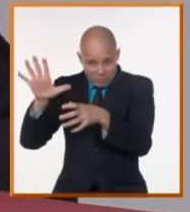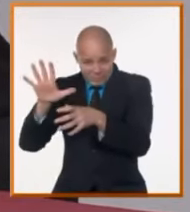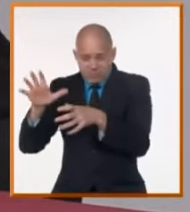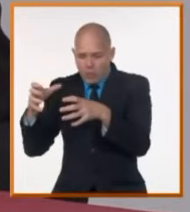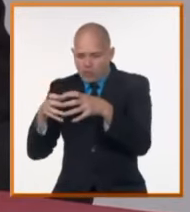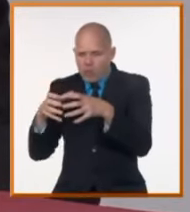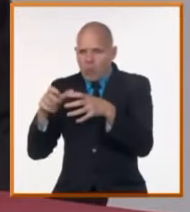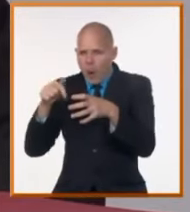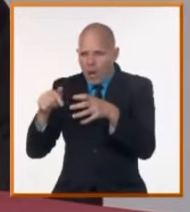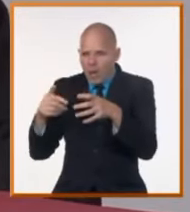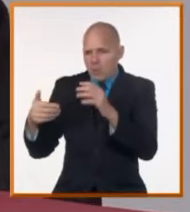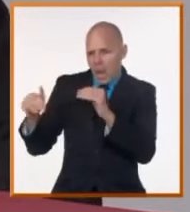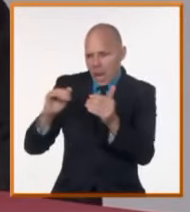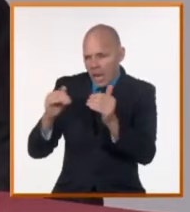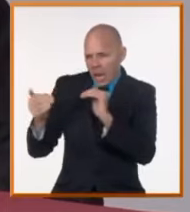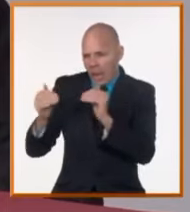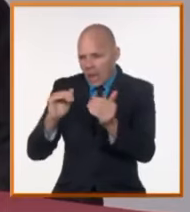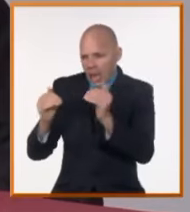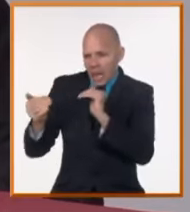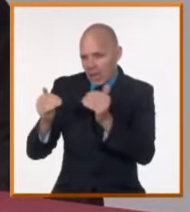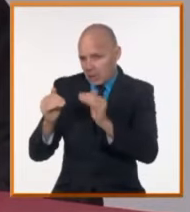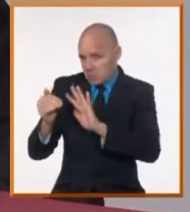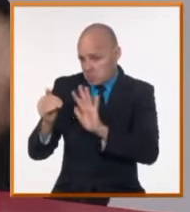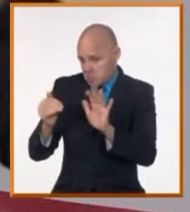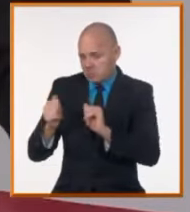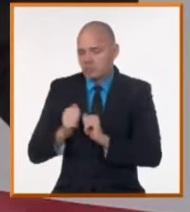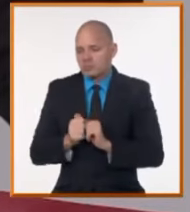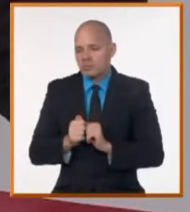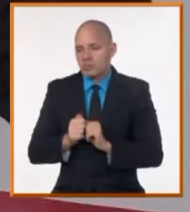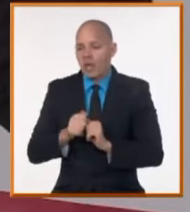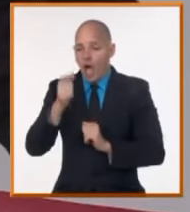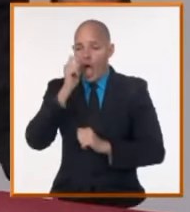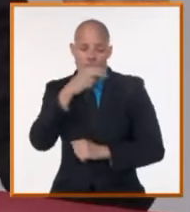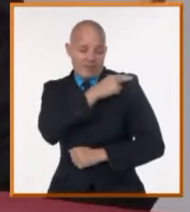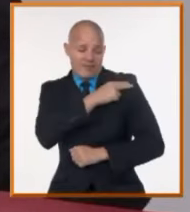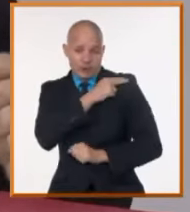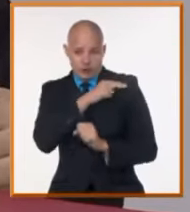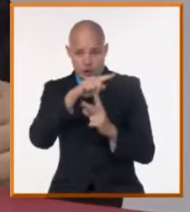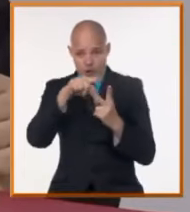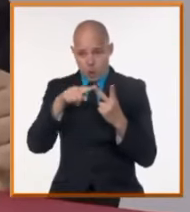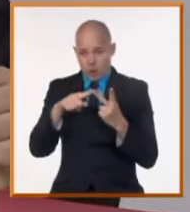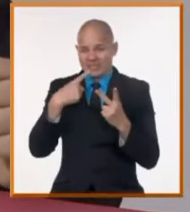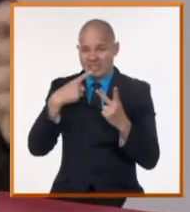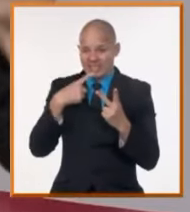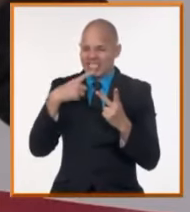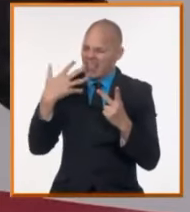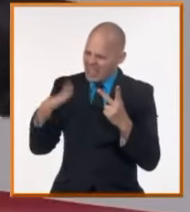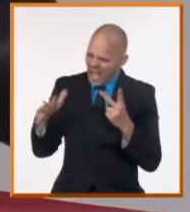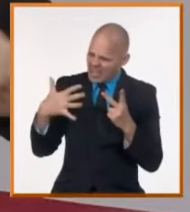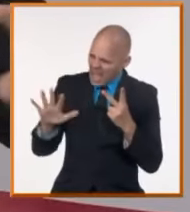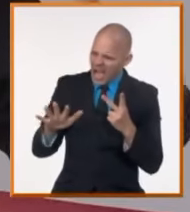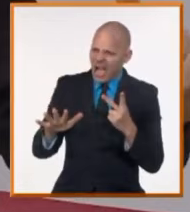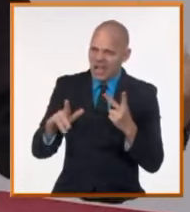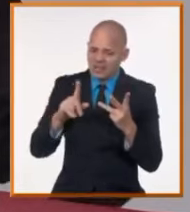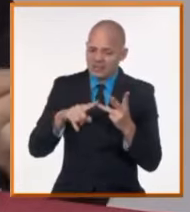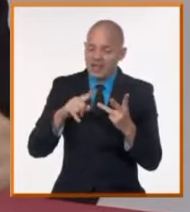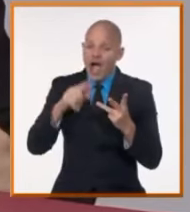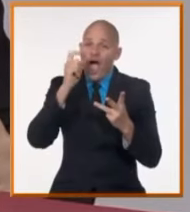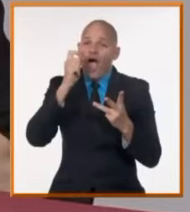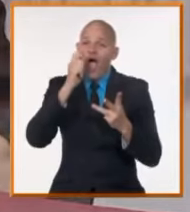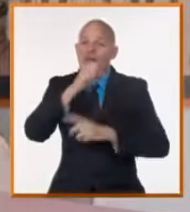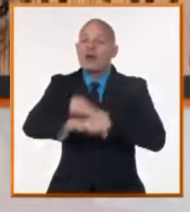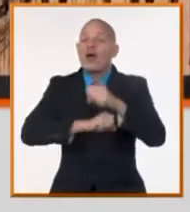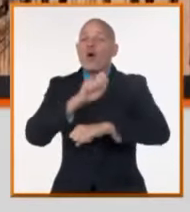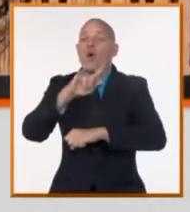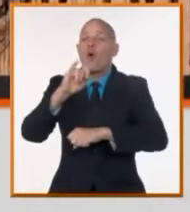Jefferson y Madison sugieren ceder, pero John Quincy Adams dice que no. Que no puede permitirse